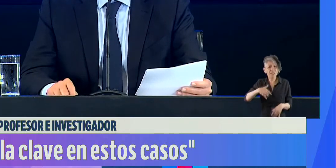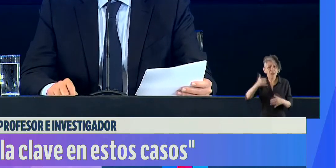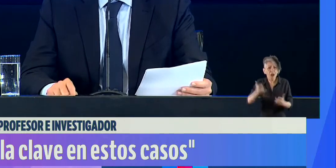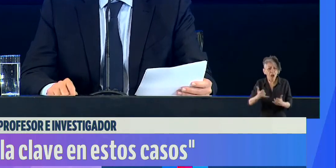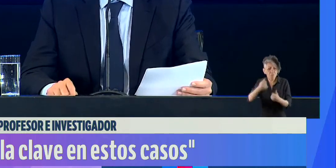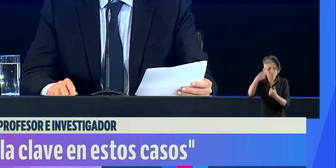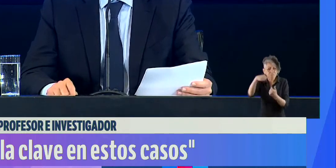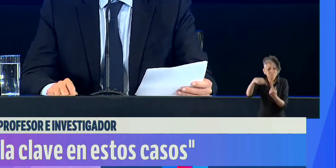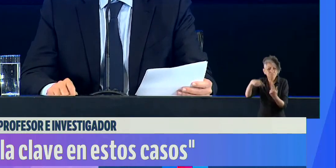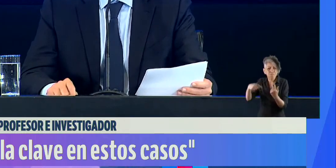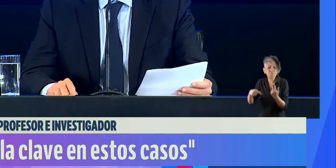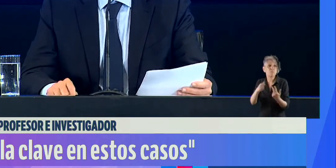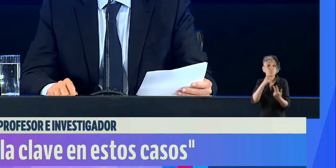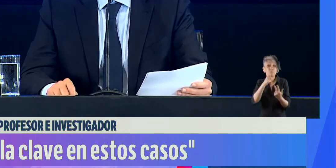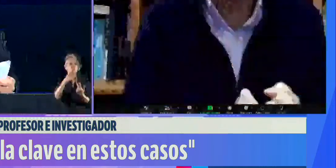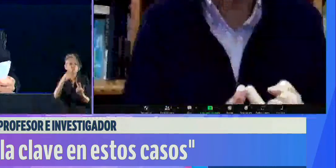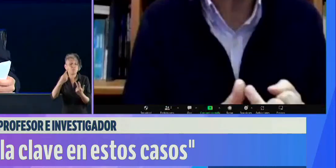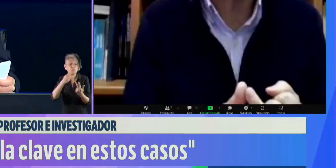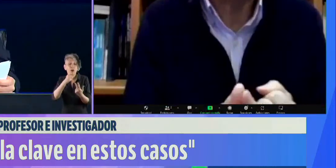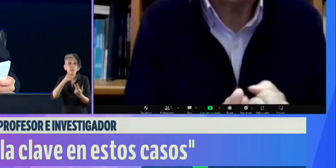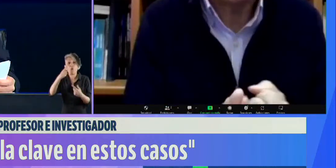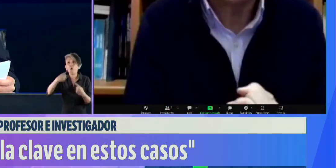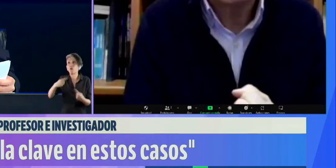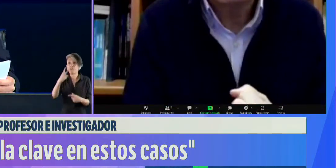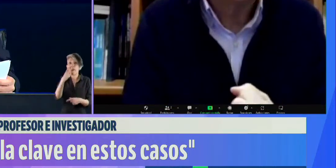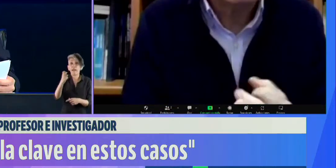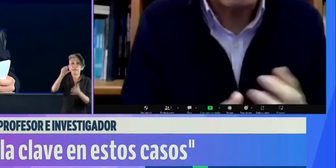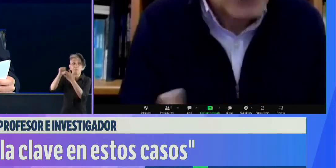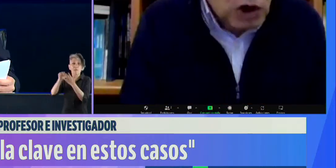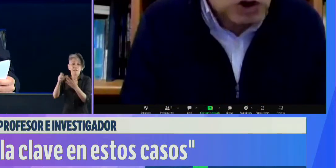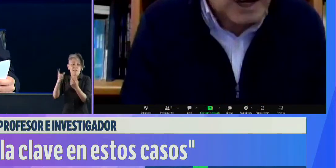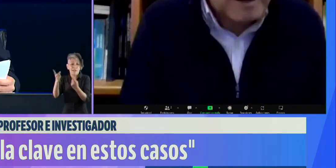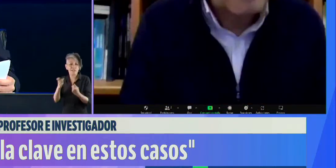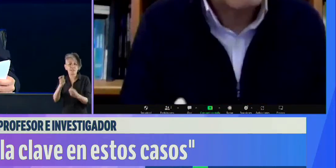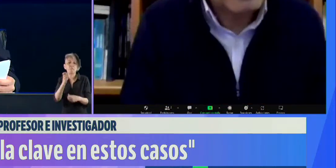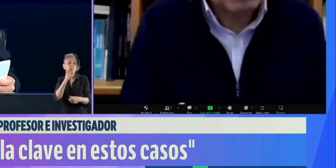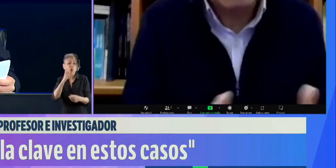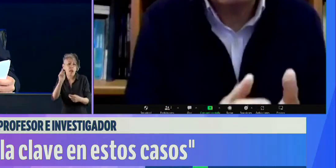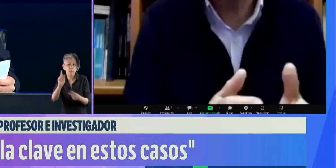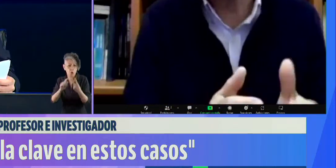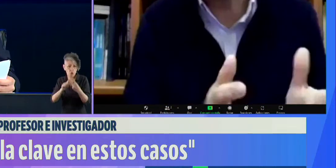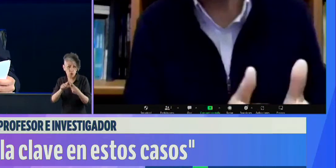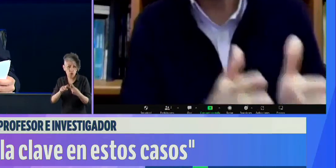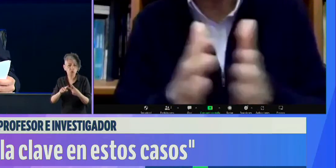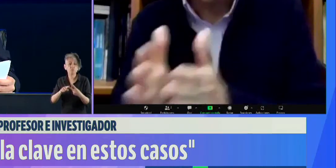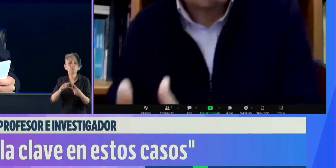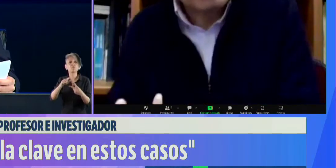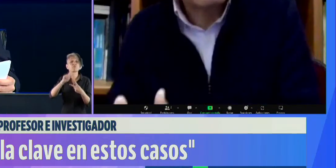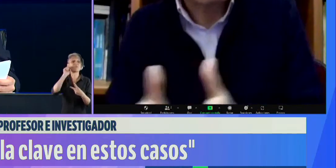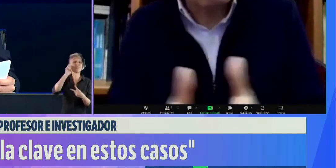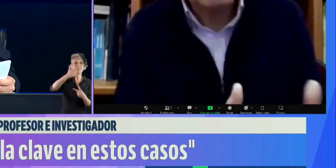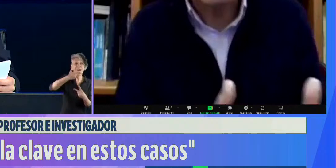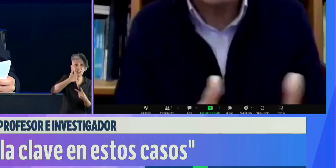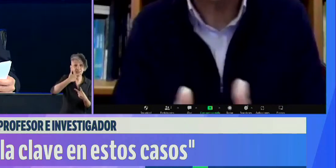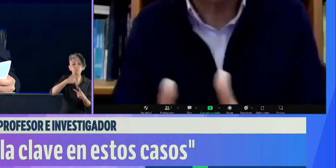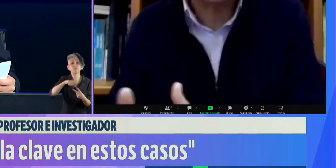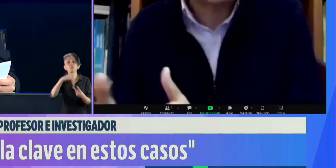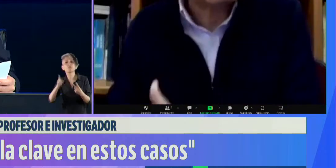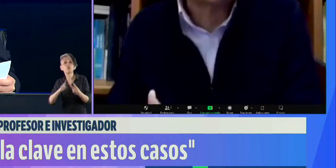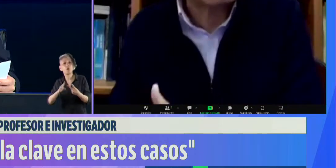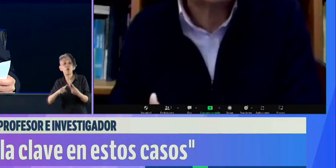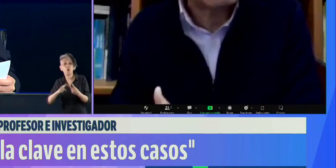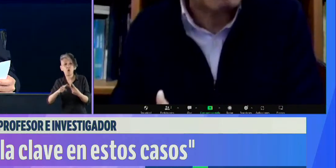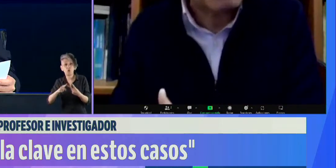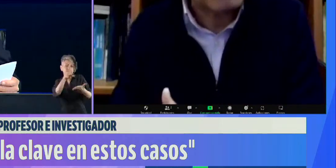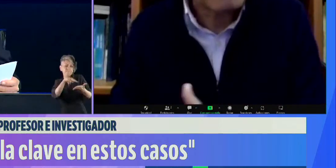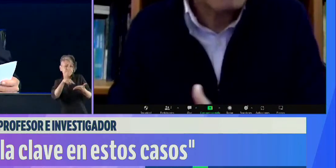Acá el ministro no es creíble y el plan no se conoce. ¿Sí? No se conoce si es un plan consistente